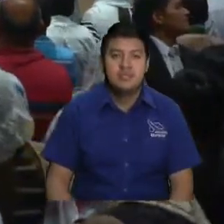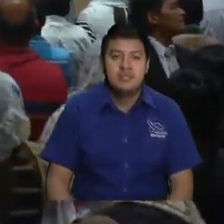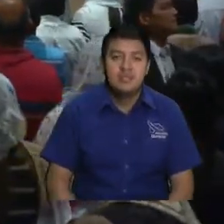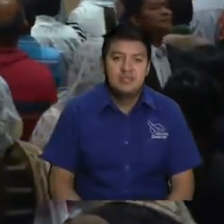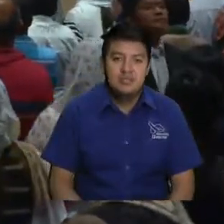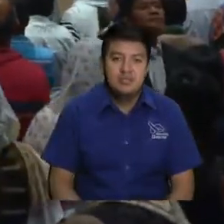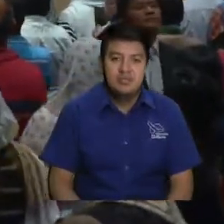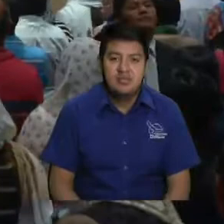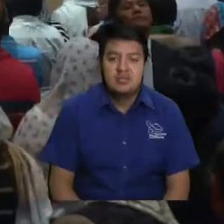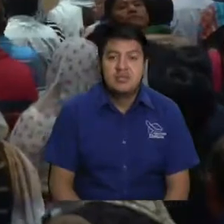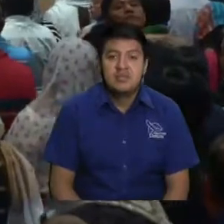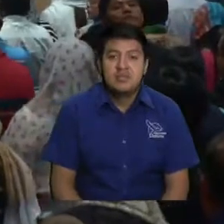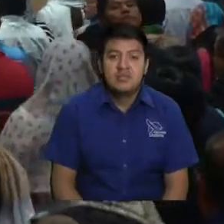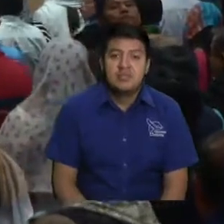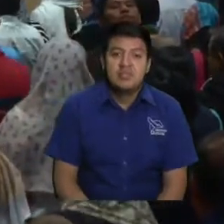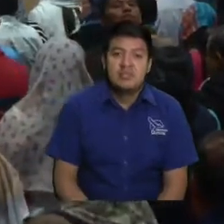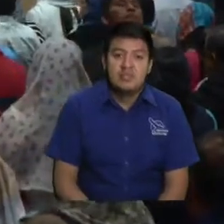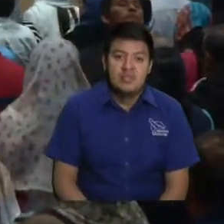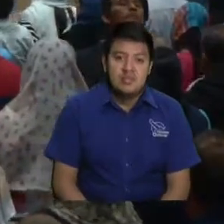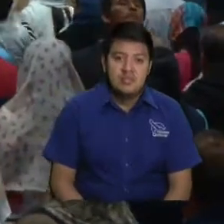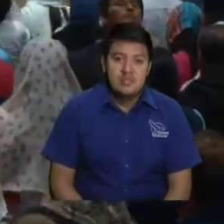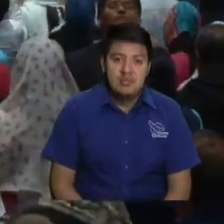Eso es.